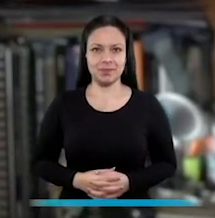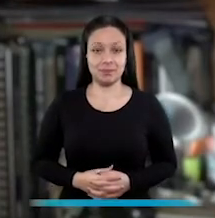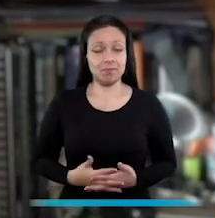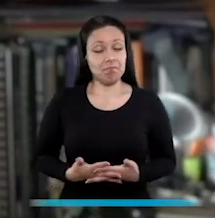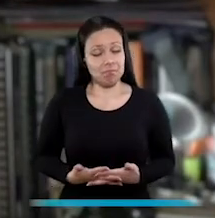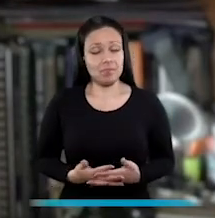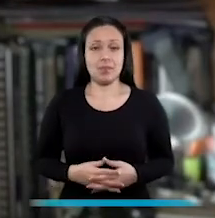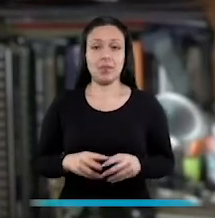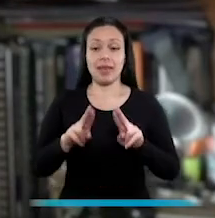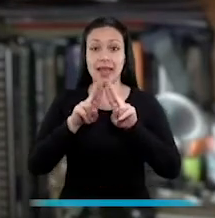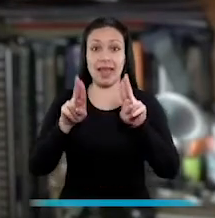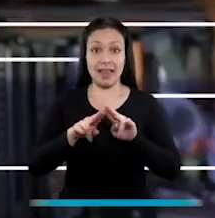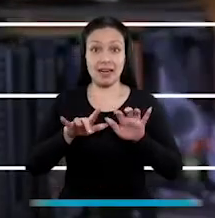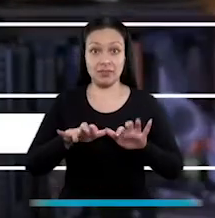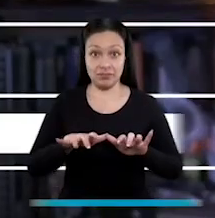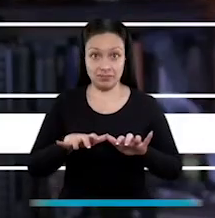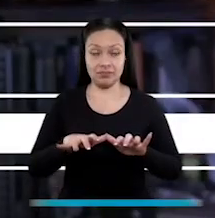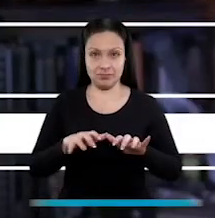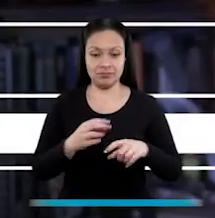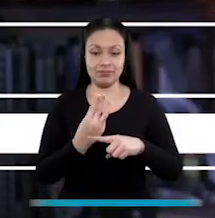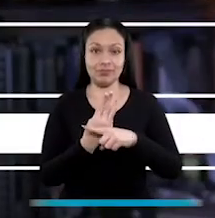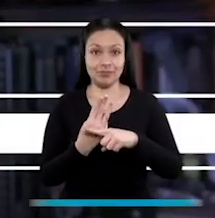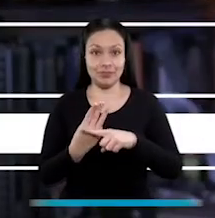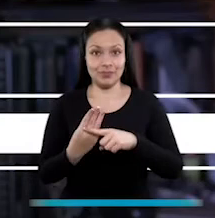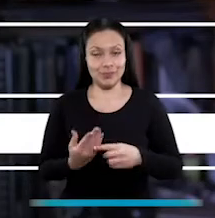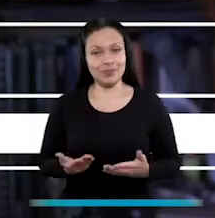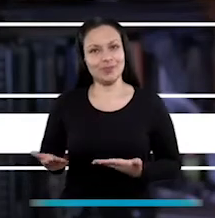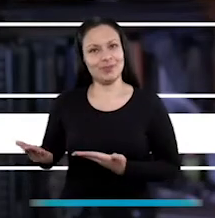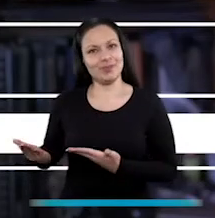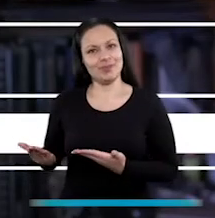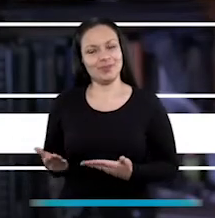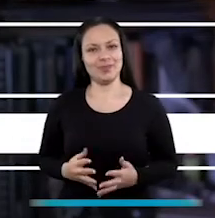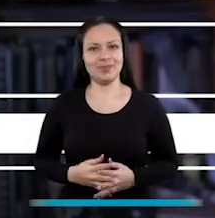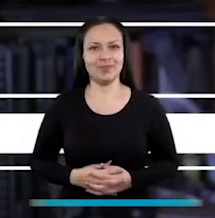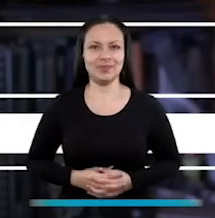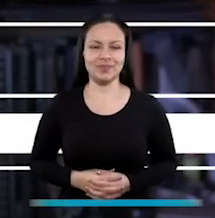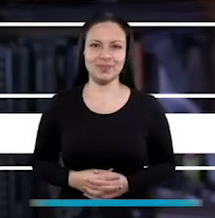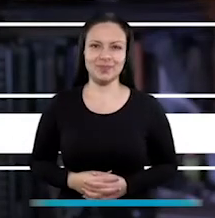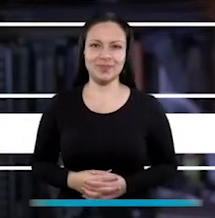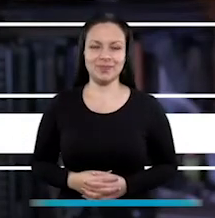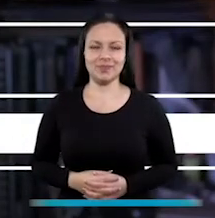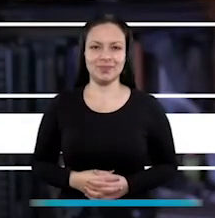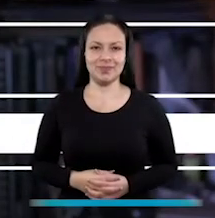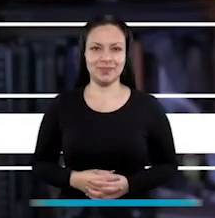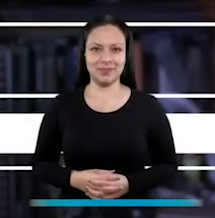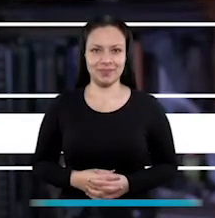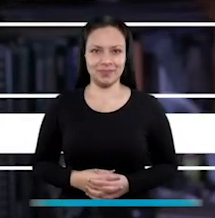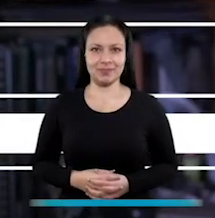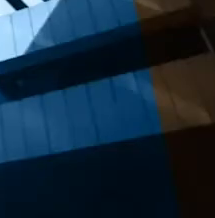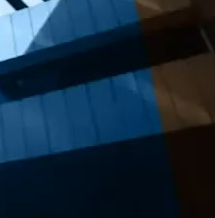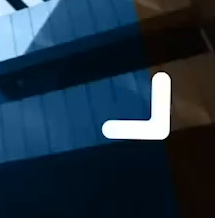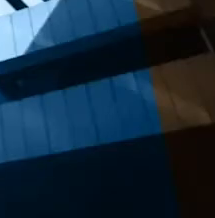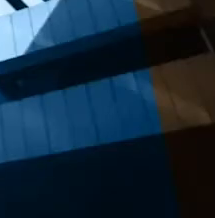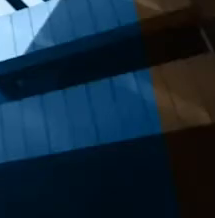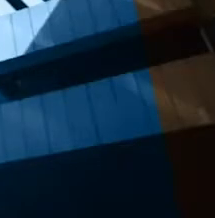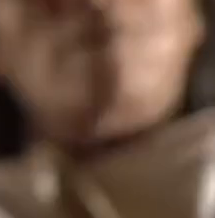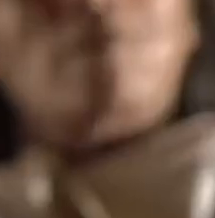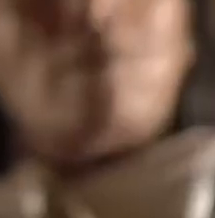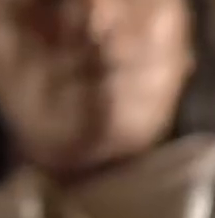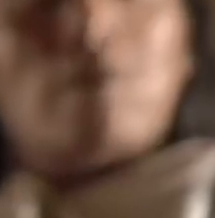018000-940-808 o a través de nuestra sede electrónica en www.procuraduría.gov.co.